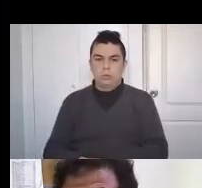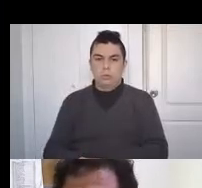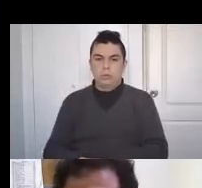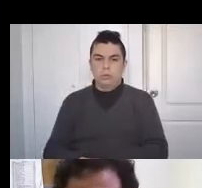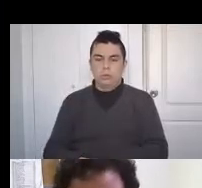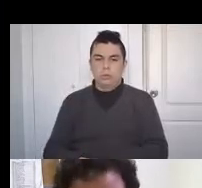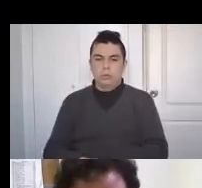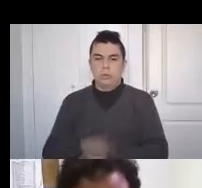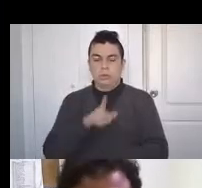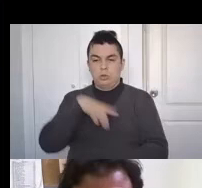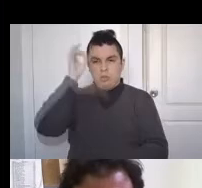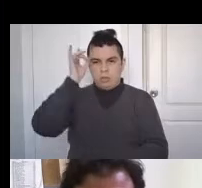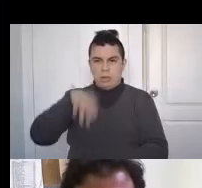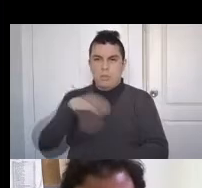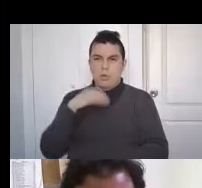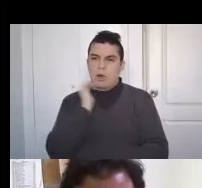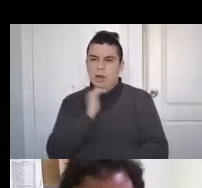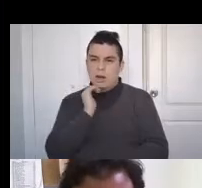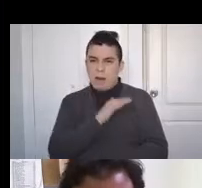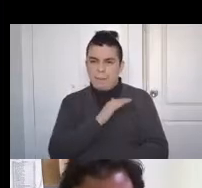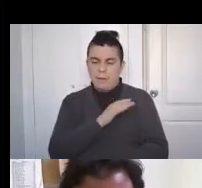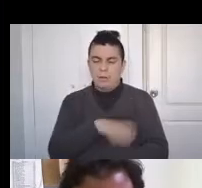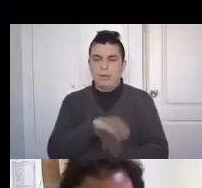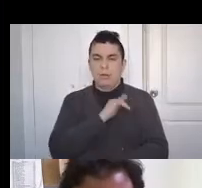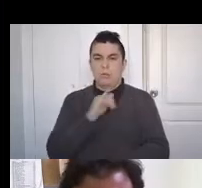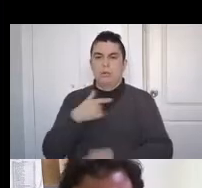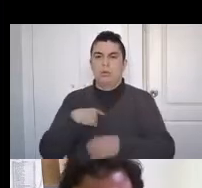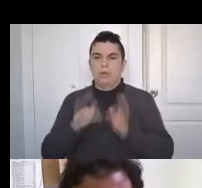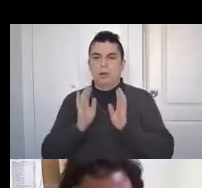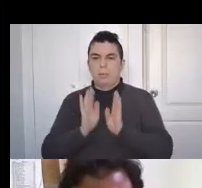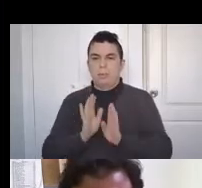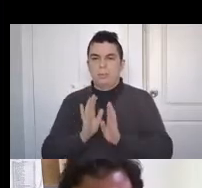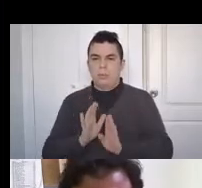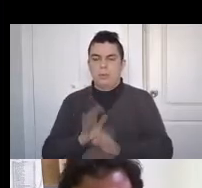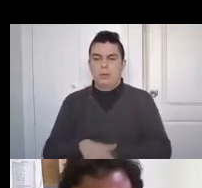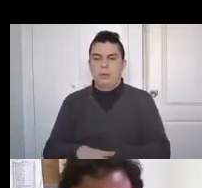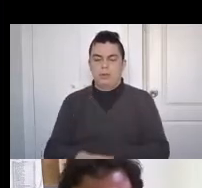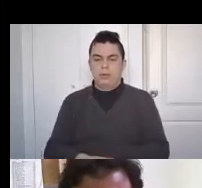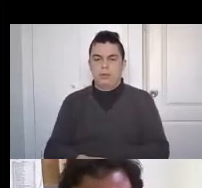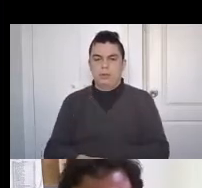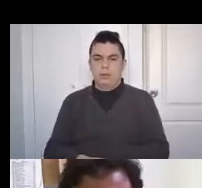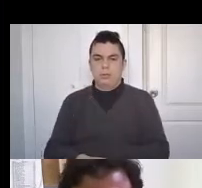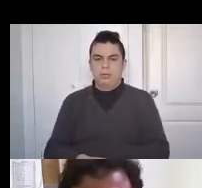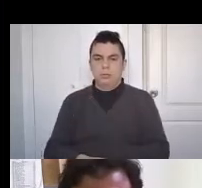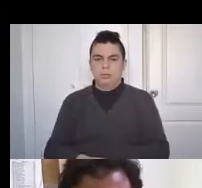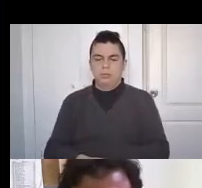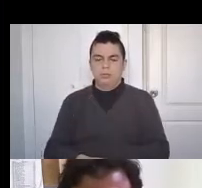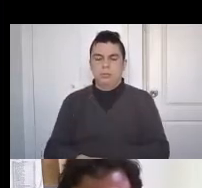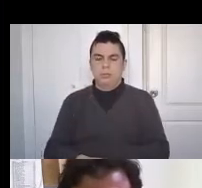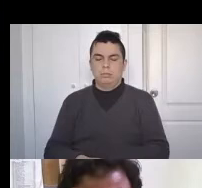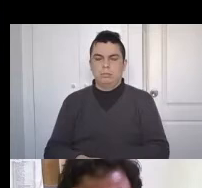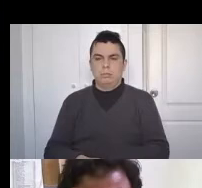Yo sé que es muy rápido, ¿tá? Y lo voy a parar un poco, porque quiero que